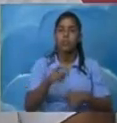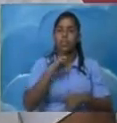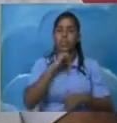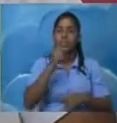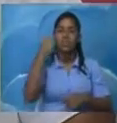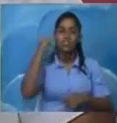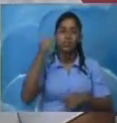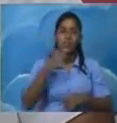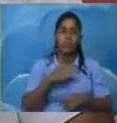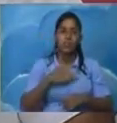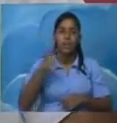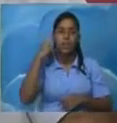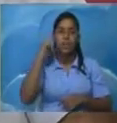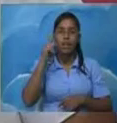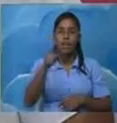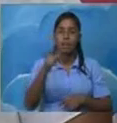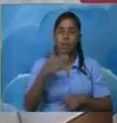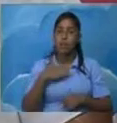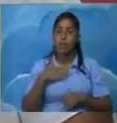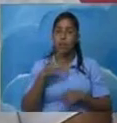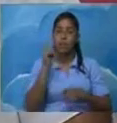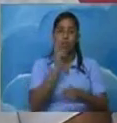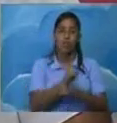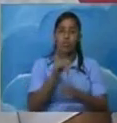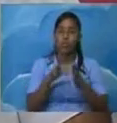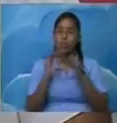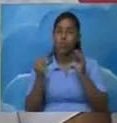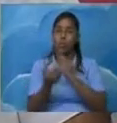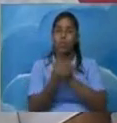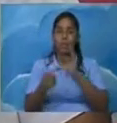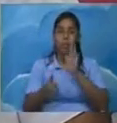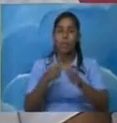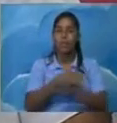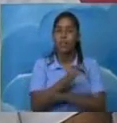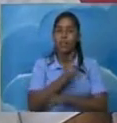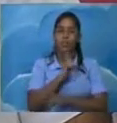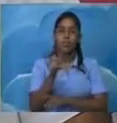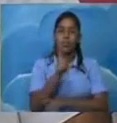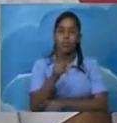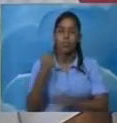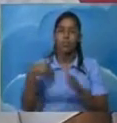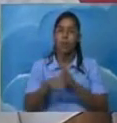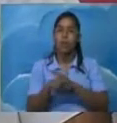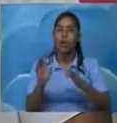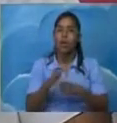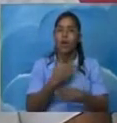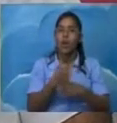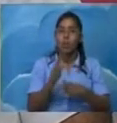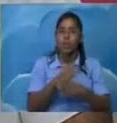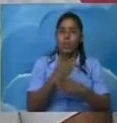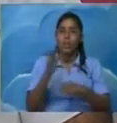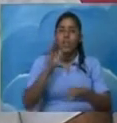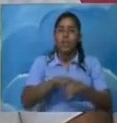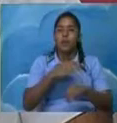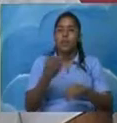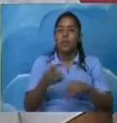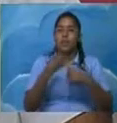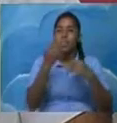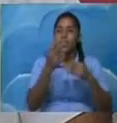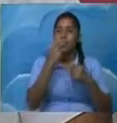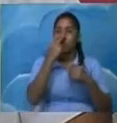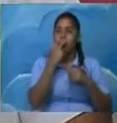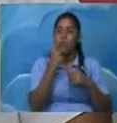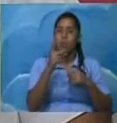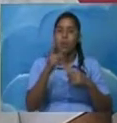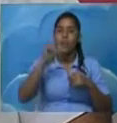mí, aquello para mí, y si queda algo, guárdemelo para más tarde. No, vamos a compartir, porque el que da al pobre a